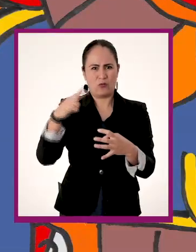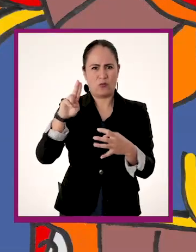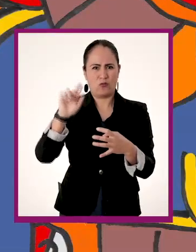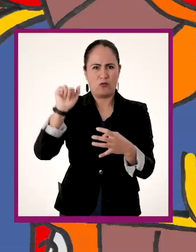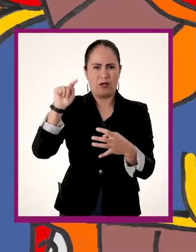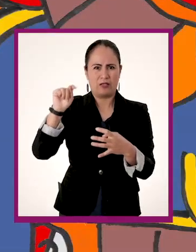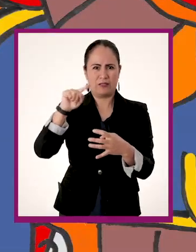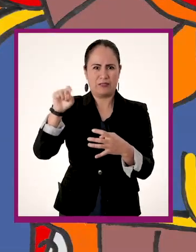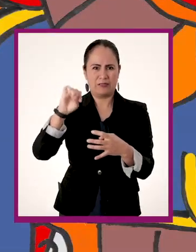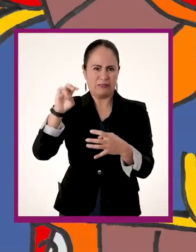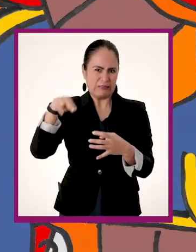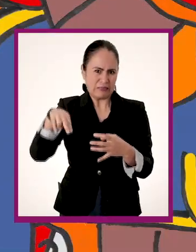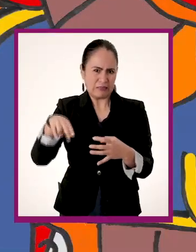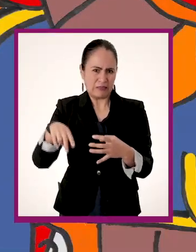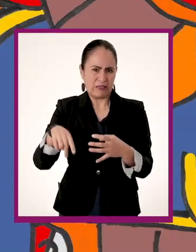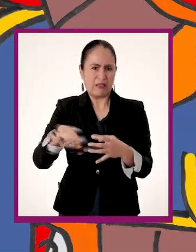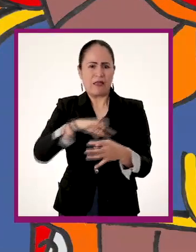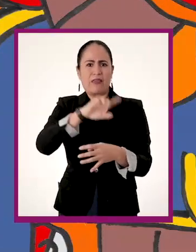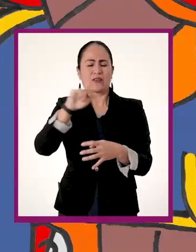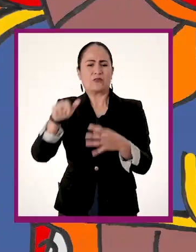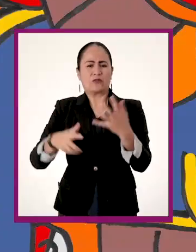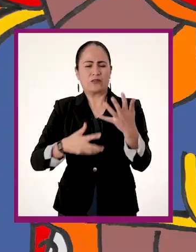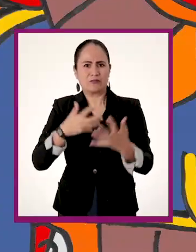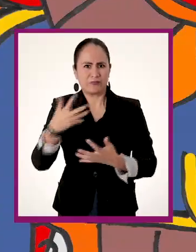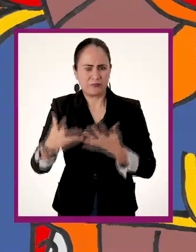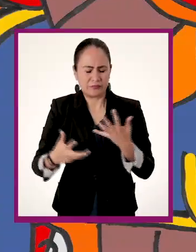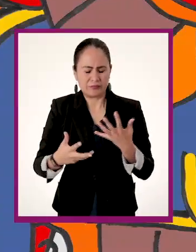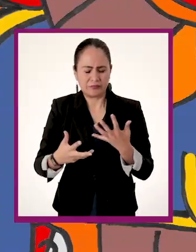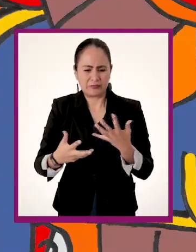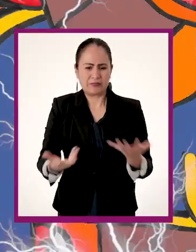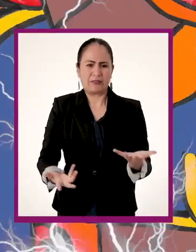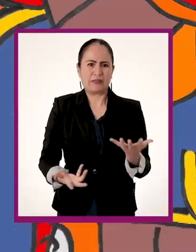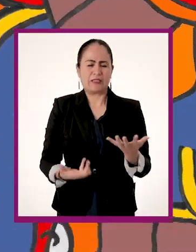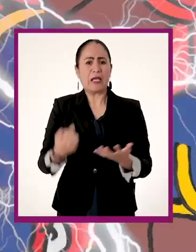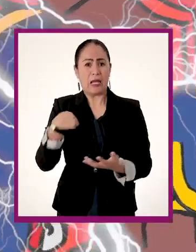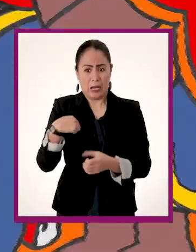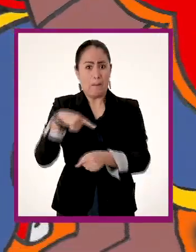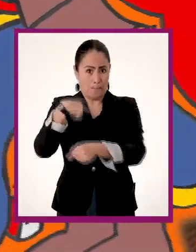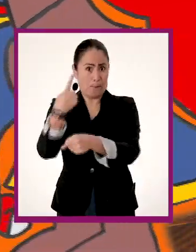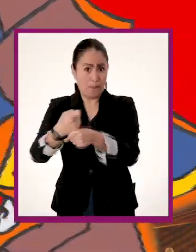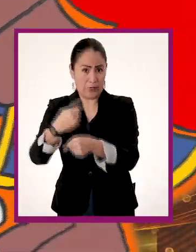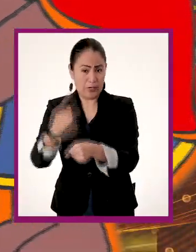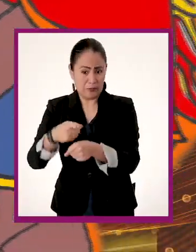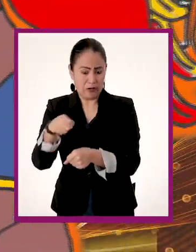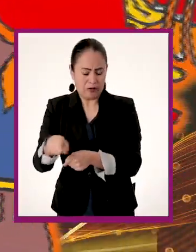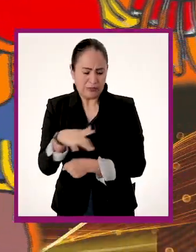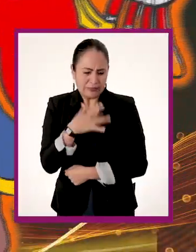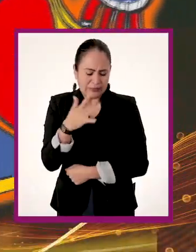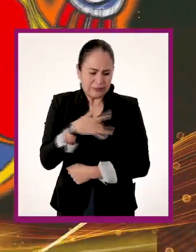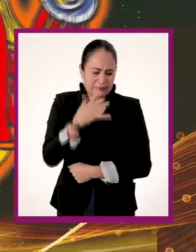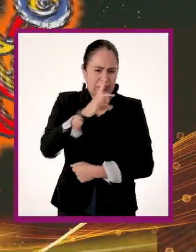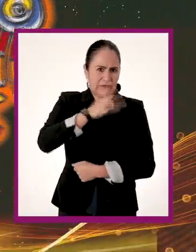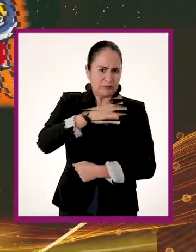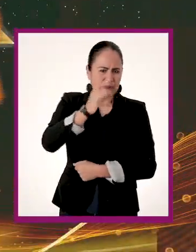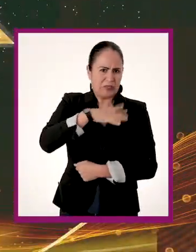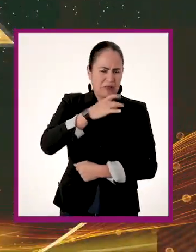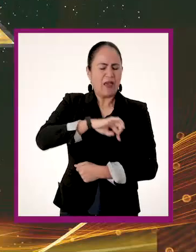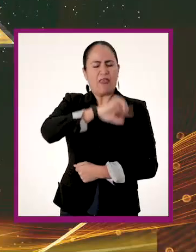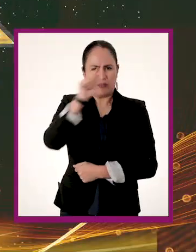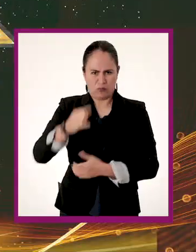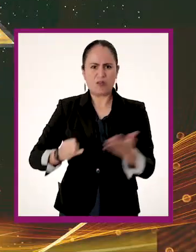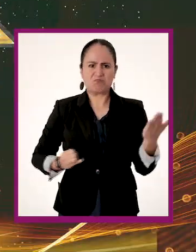es Nanahuatzin, pero el contendiente o el competidor se anima con ese gesto y, aun cuando había